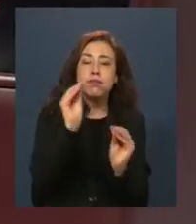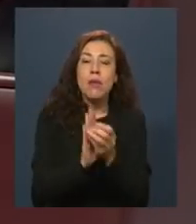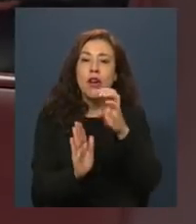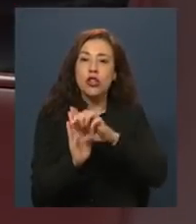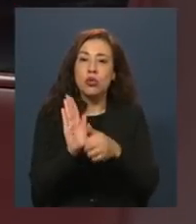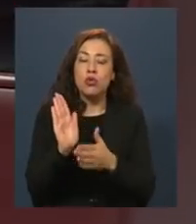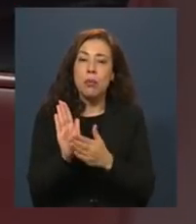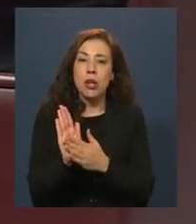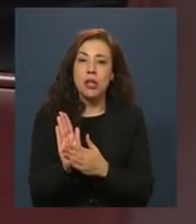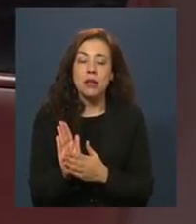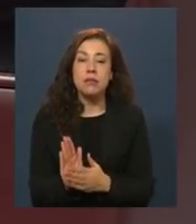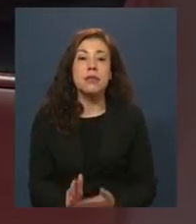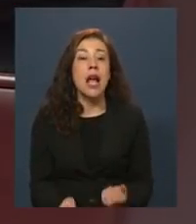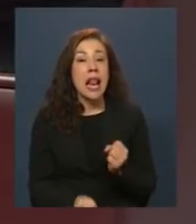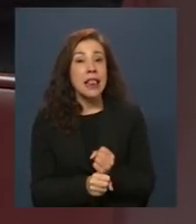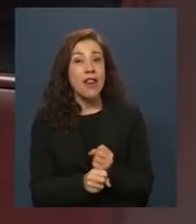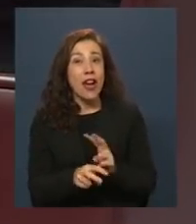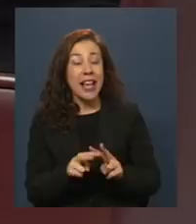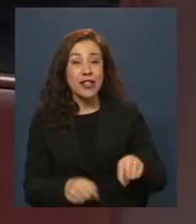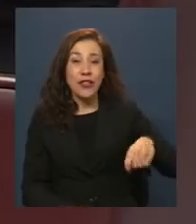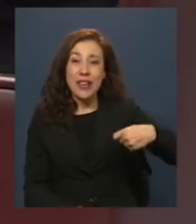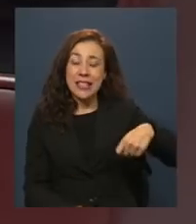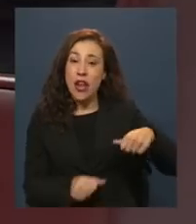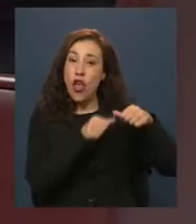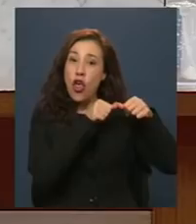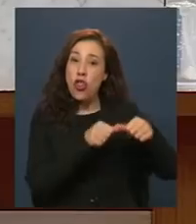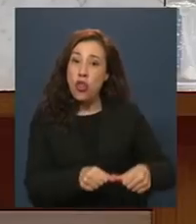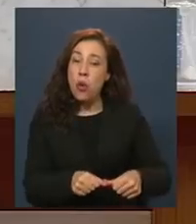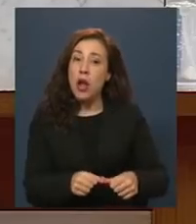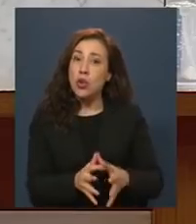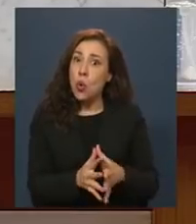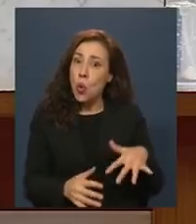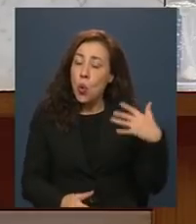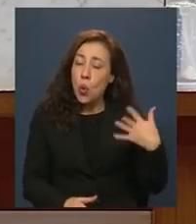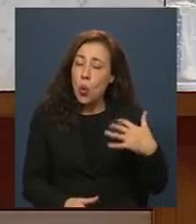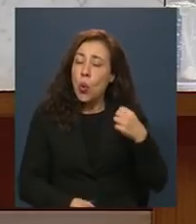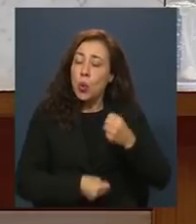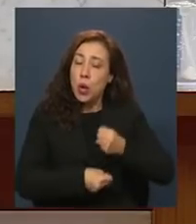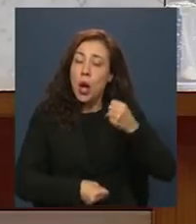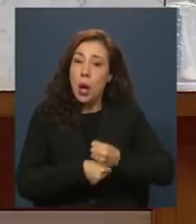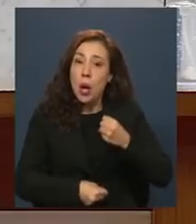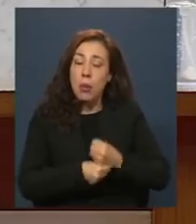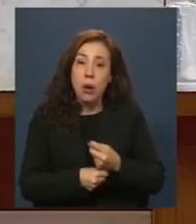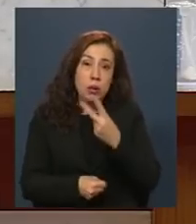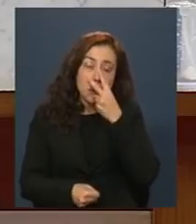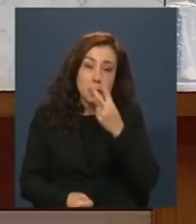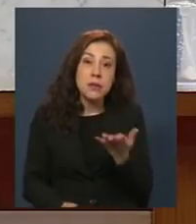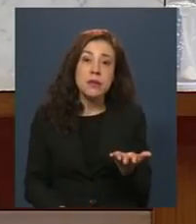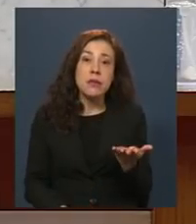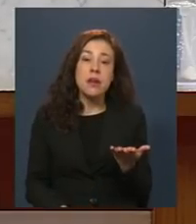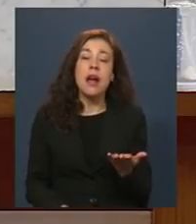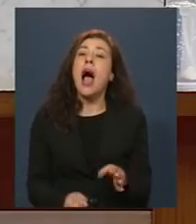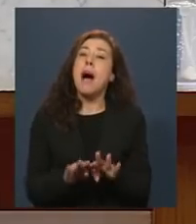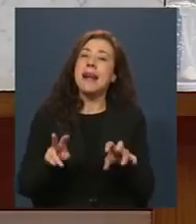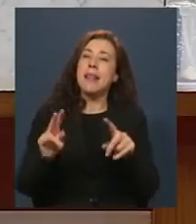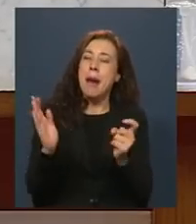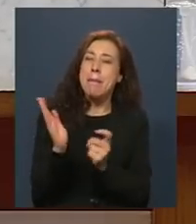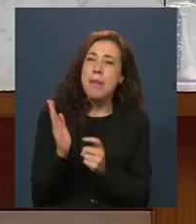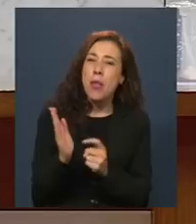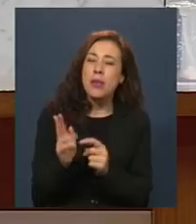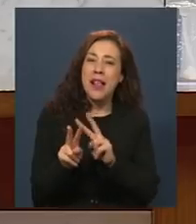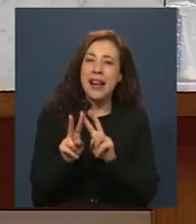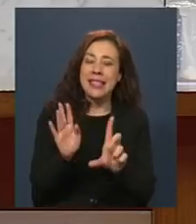puede advertirse, la labor realizada por el Senado durante estas intensas jornadas da cuenta, más allá de su productividad